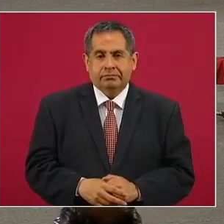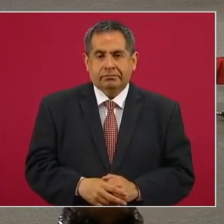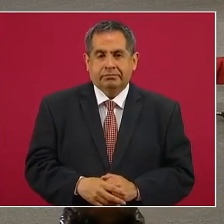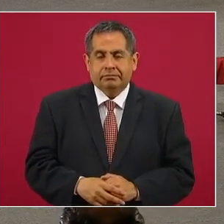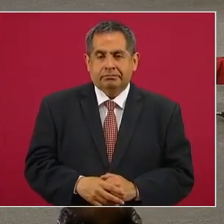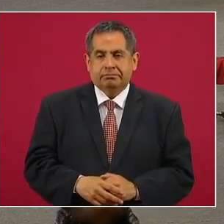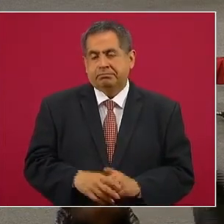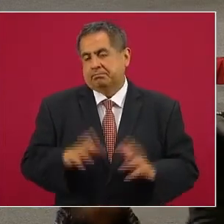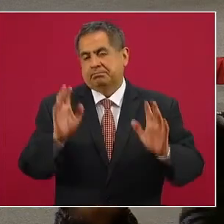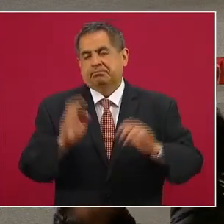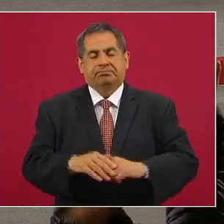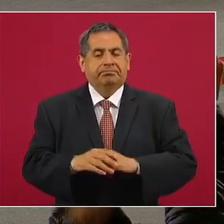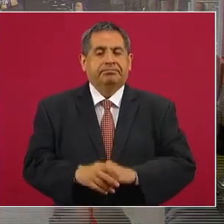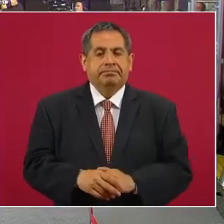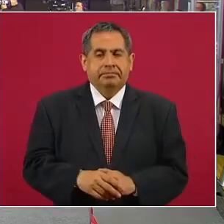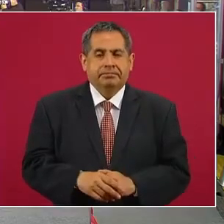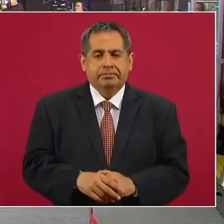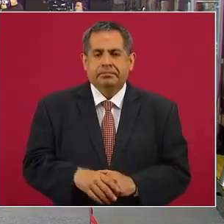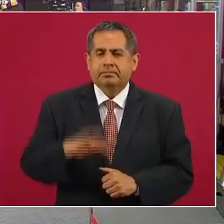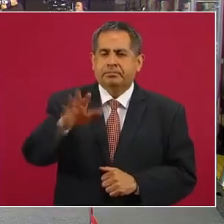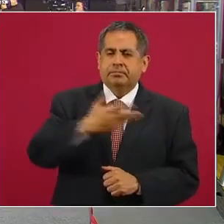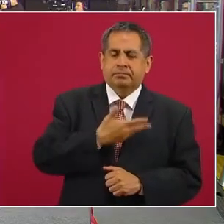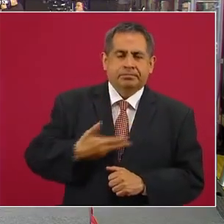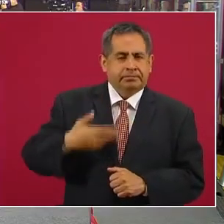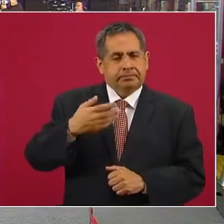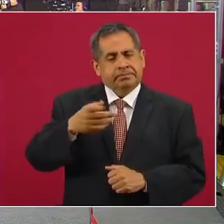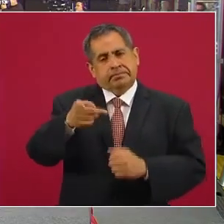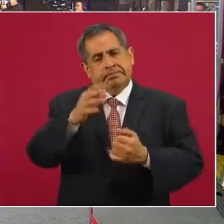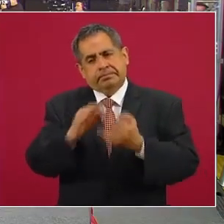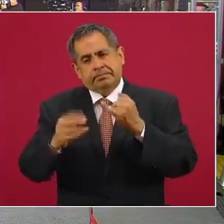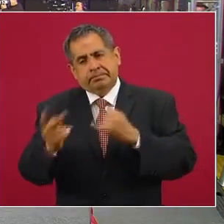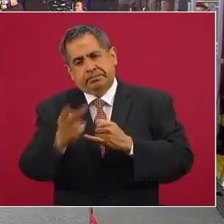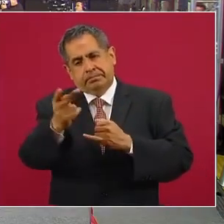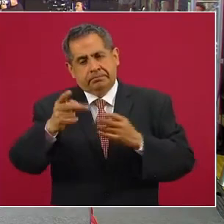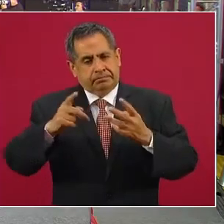Muy bien. Presidente, mi última pregunta.